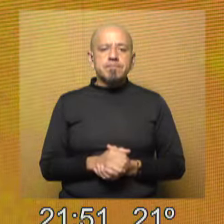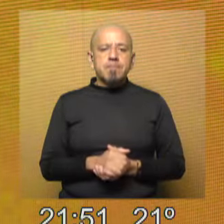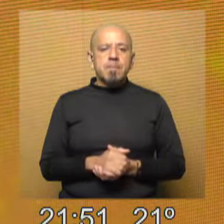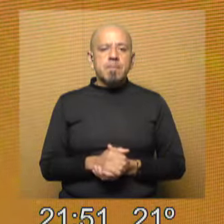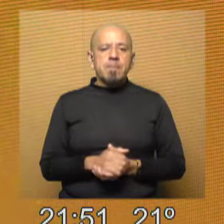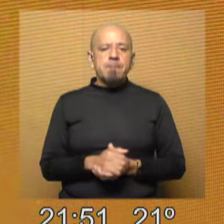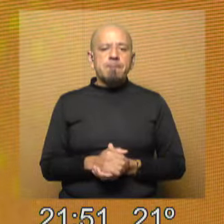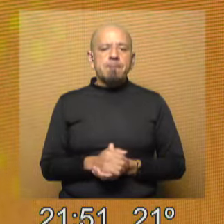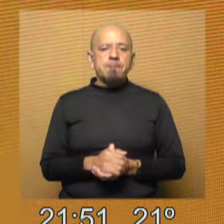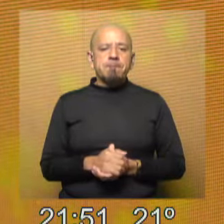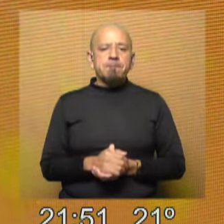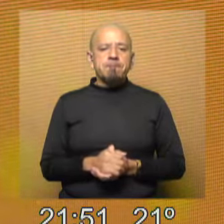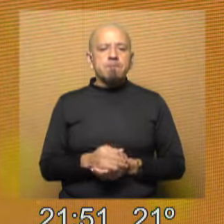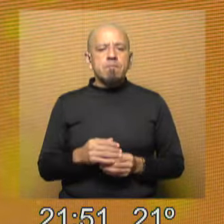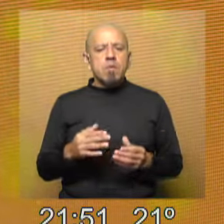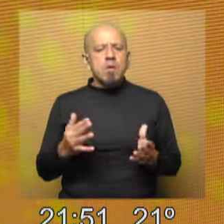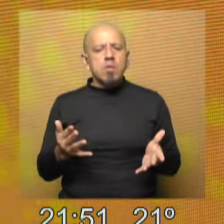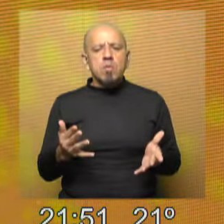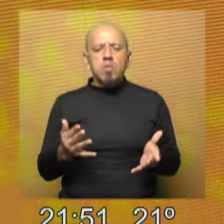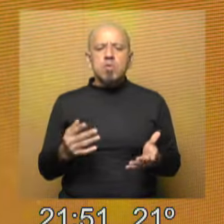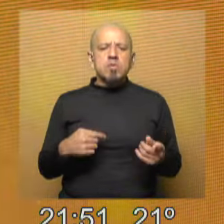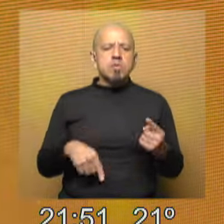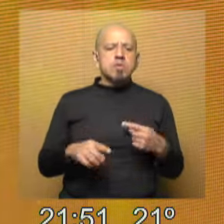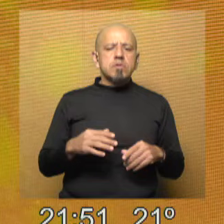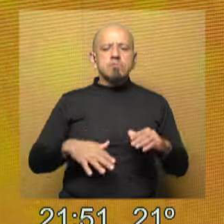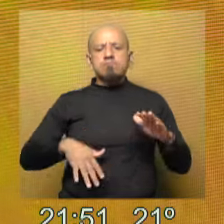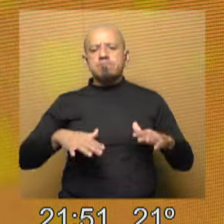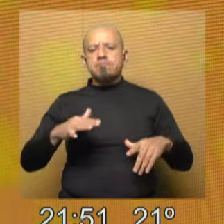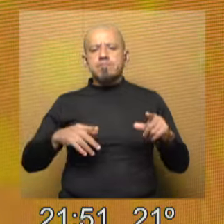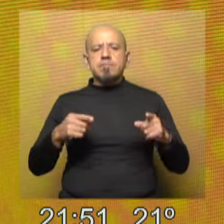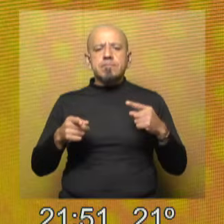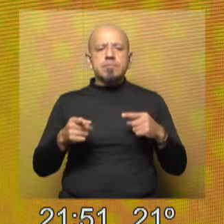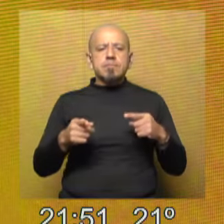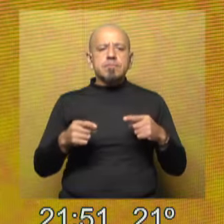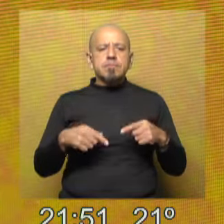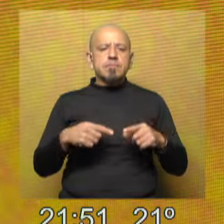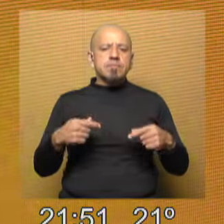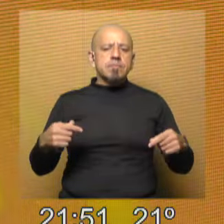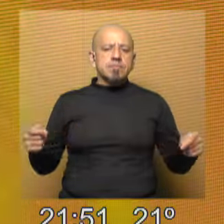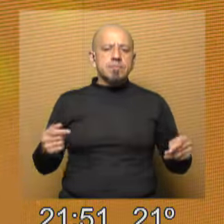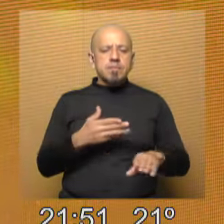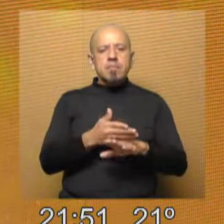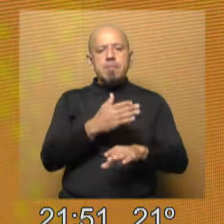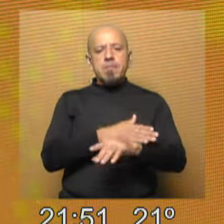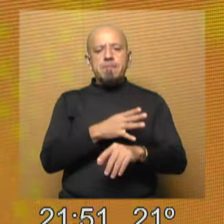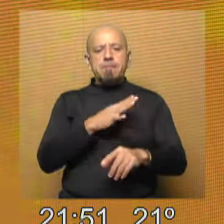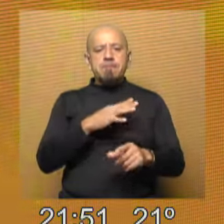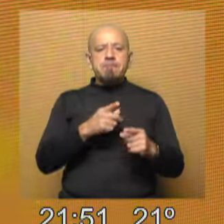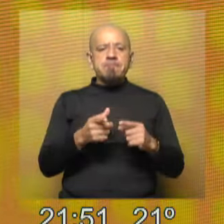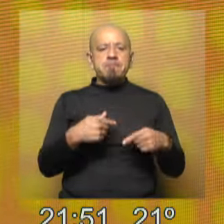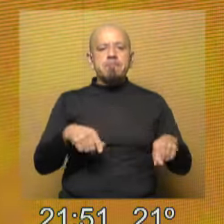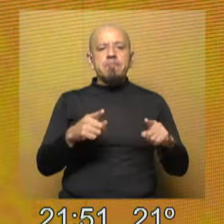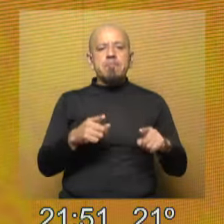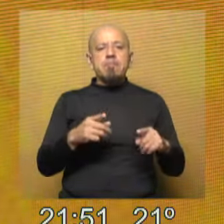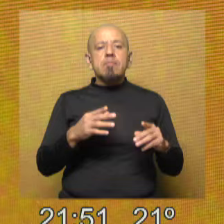en... como que las canciones vienen como una cosa media de saga, como que cada canción tiene un poquito que ver con la anterior o hay algo...